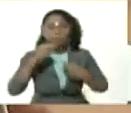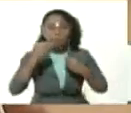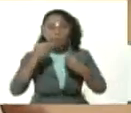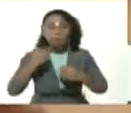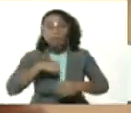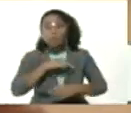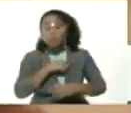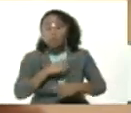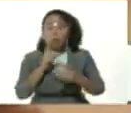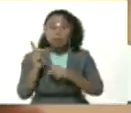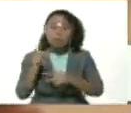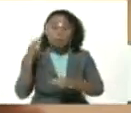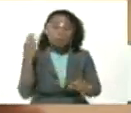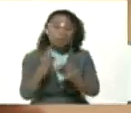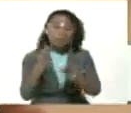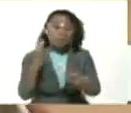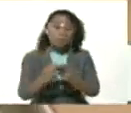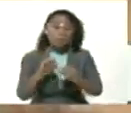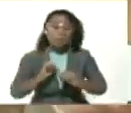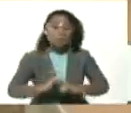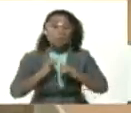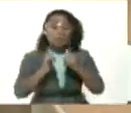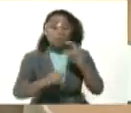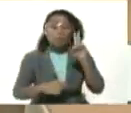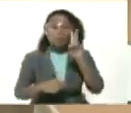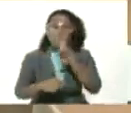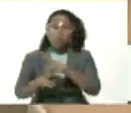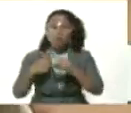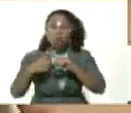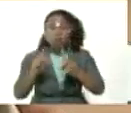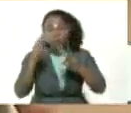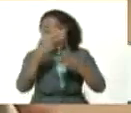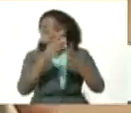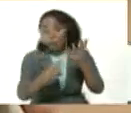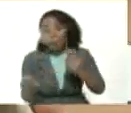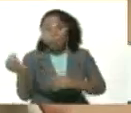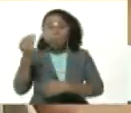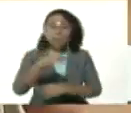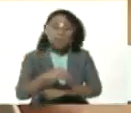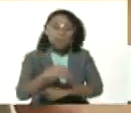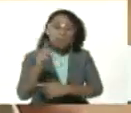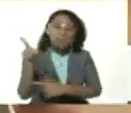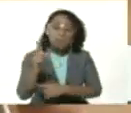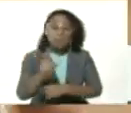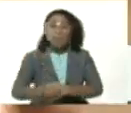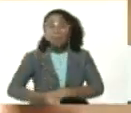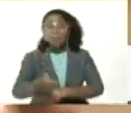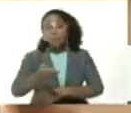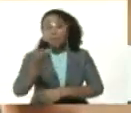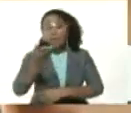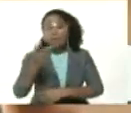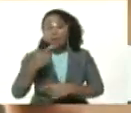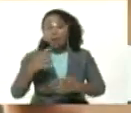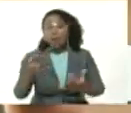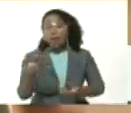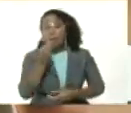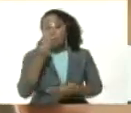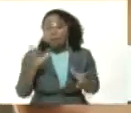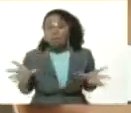nosotros a partir de septiembre vamos a empezar a ver otros productos adicionales que, bueno, que son importantes para la dieta y la